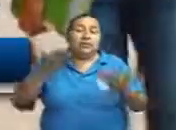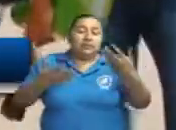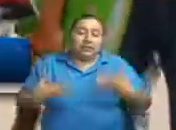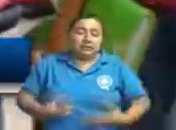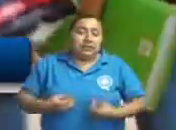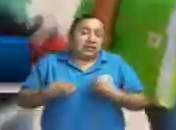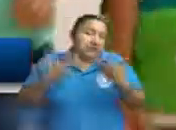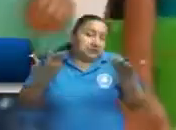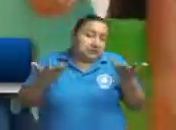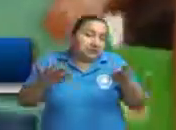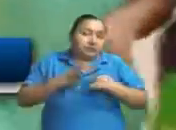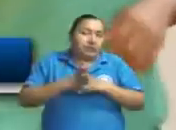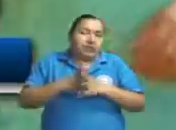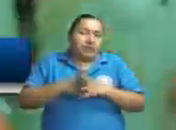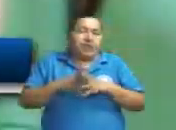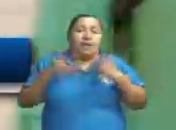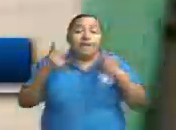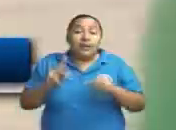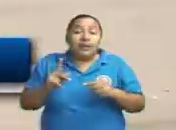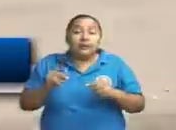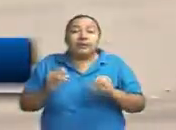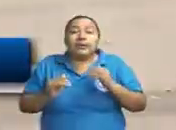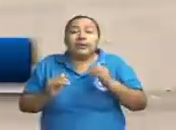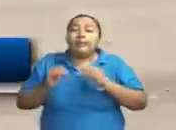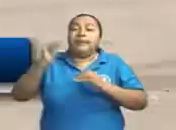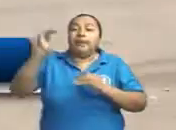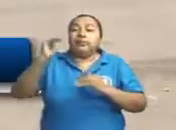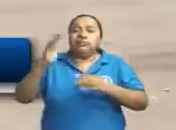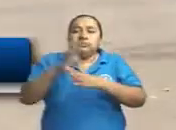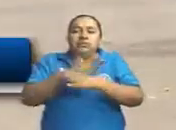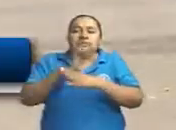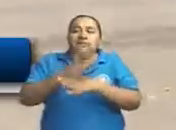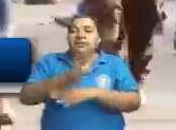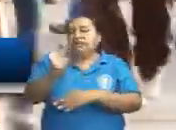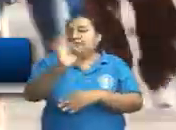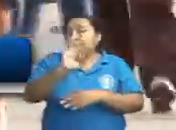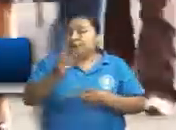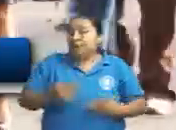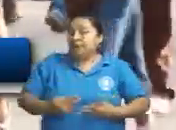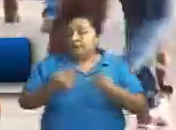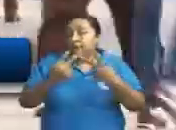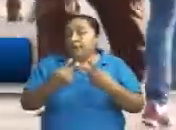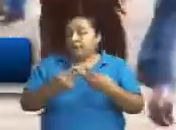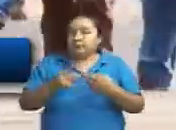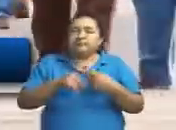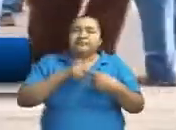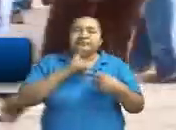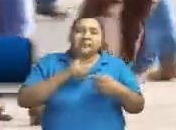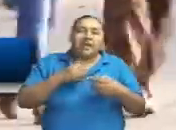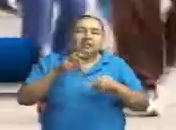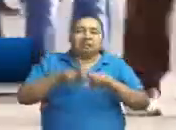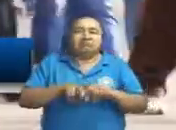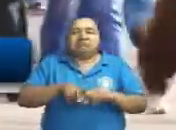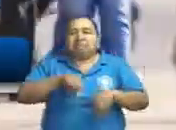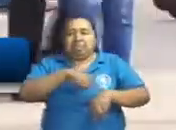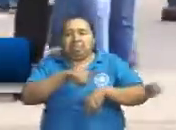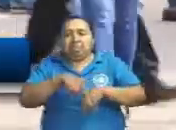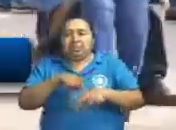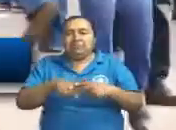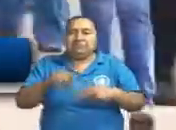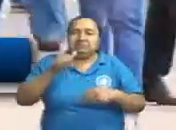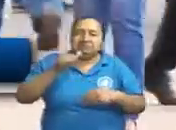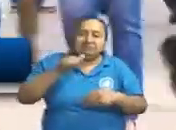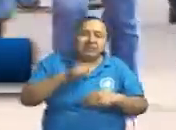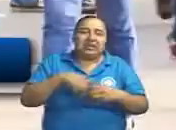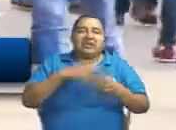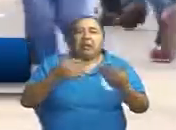cáncer. Ahora, ¿qué va a aumentar ese riesgo? Son los diferentes estilos de vida, el sedentarismo, el tabaquismo, el alcohol, la